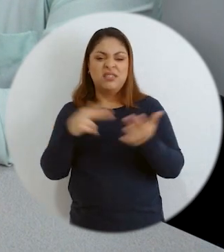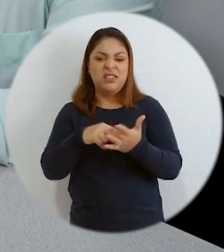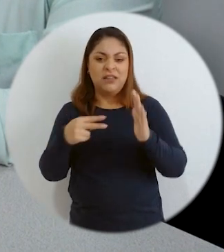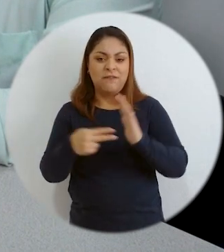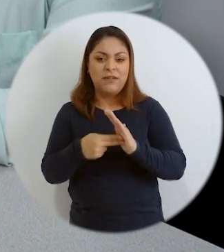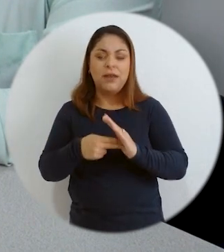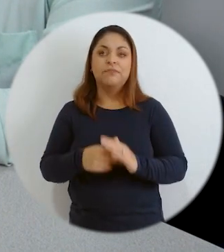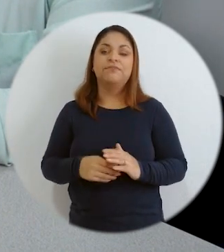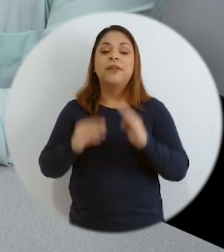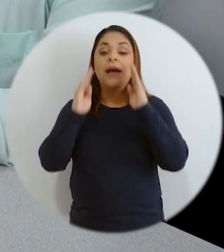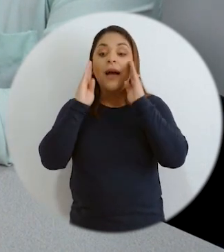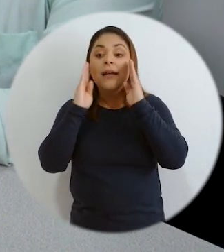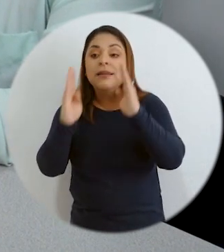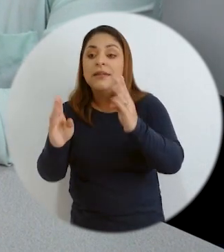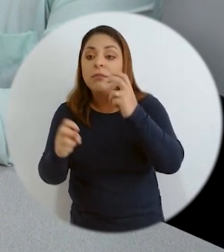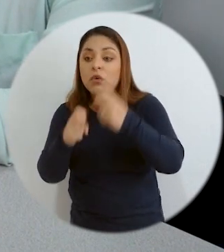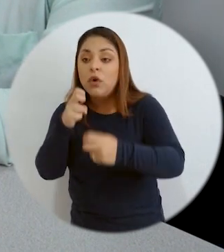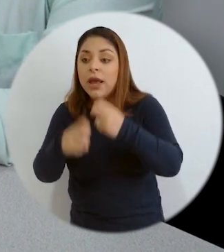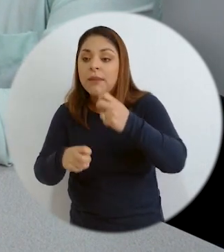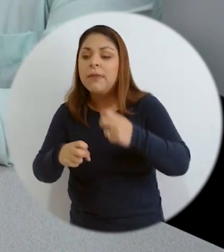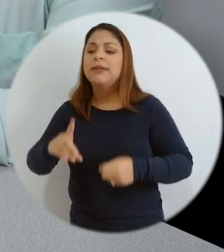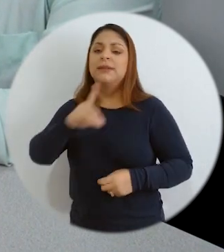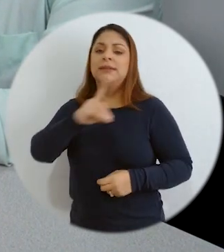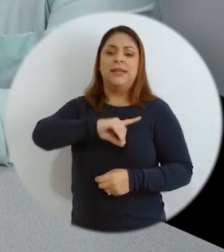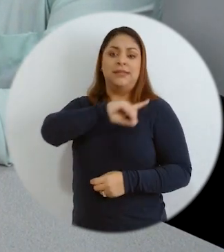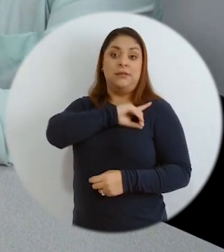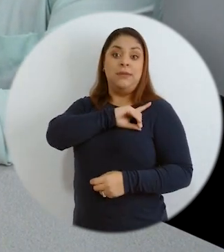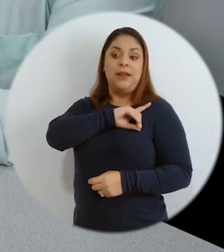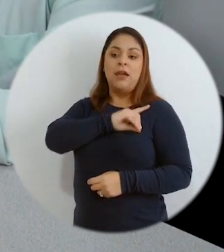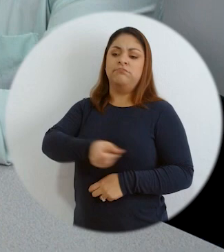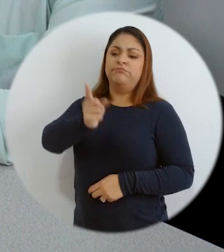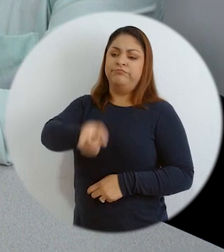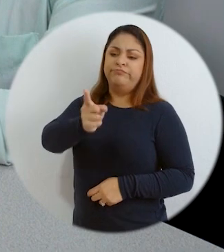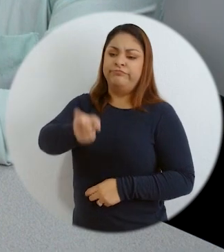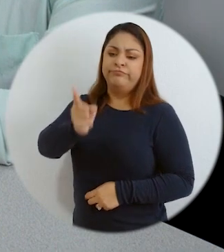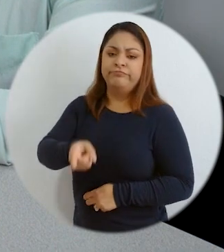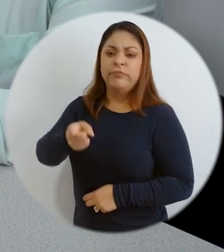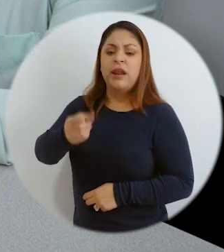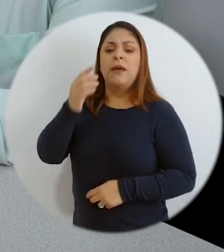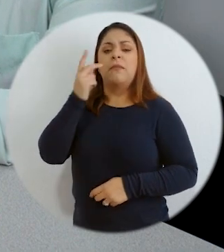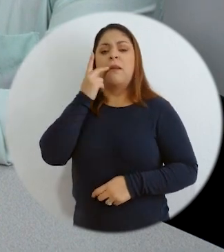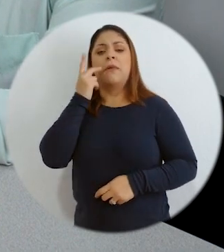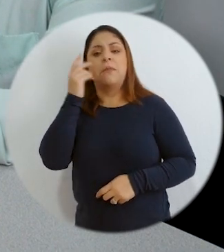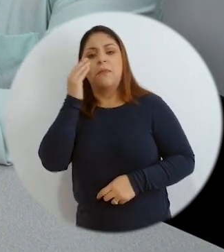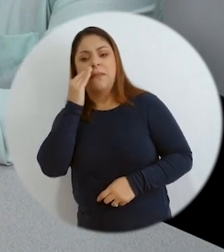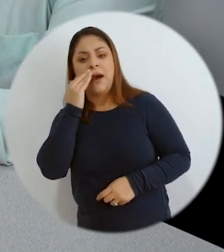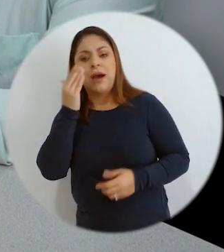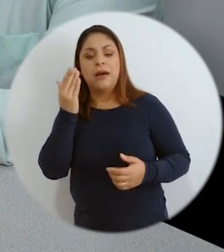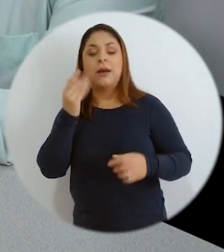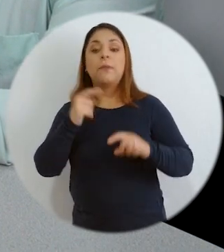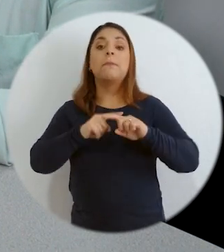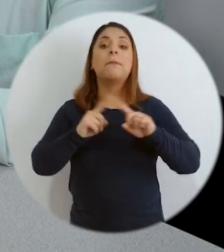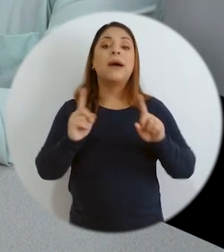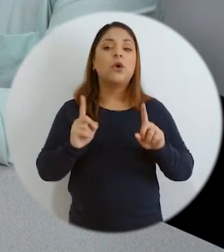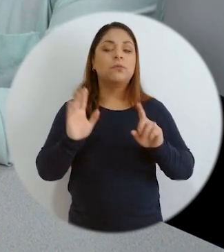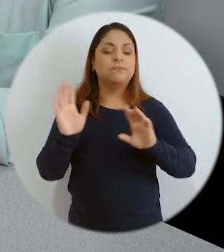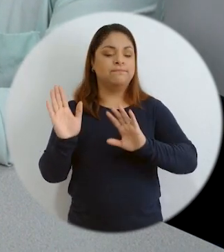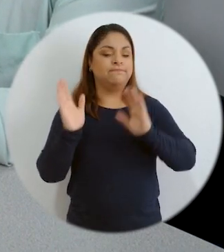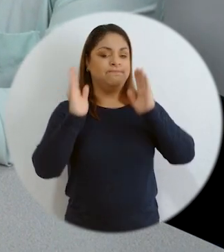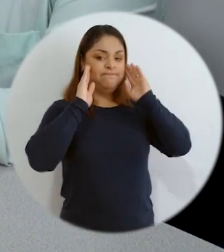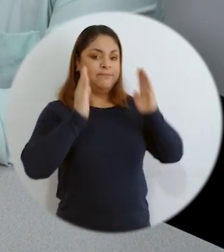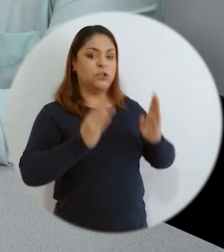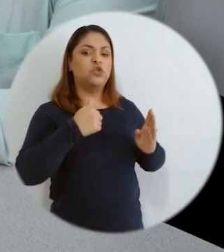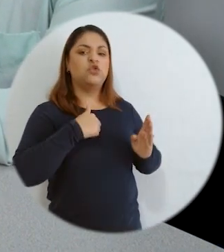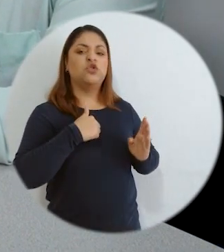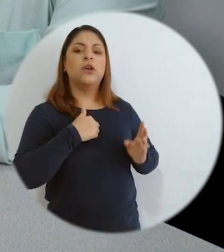casos, a establecer medidas, digamos, disciplinarias o de llamar la atención a padres y madres, pero